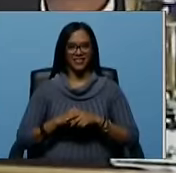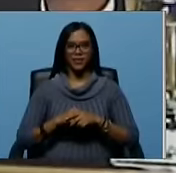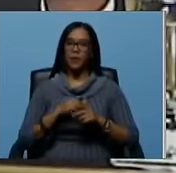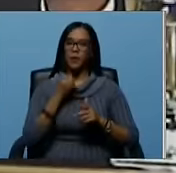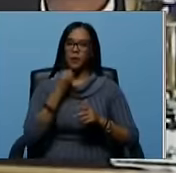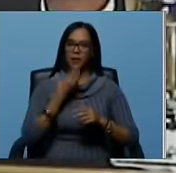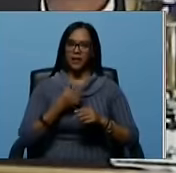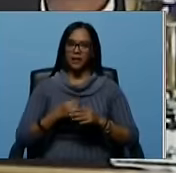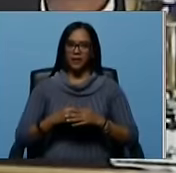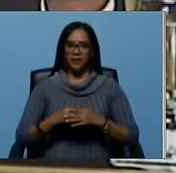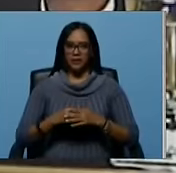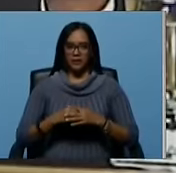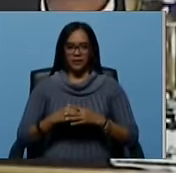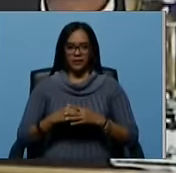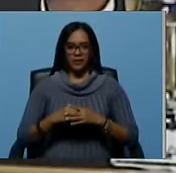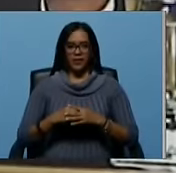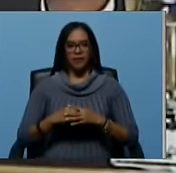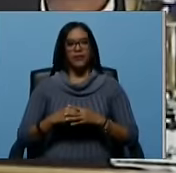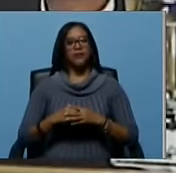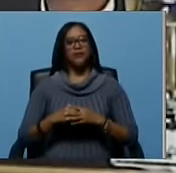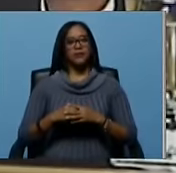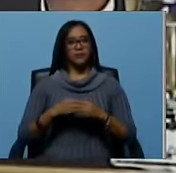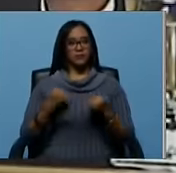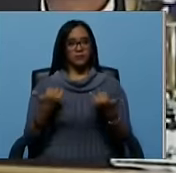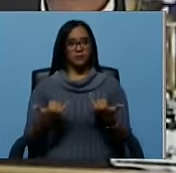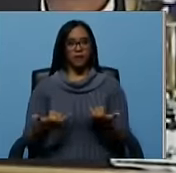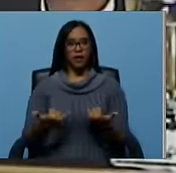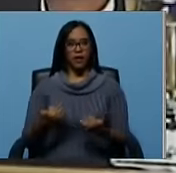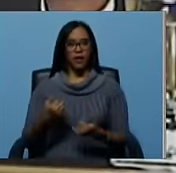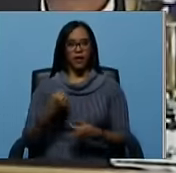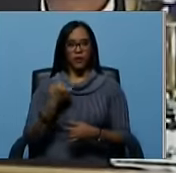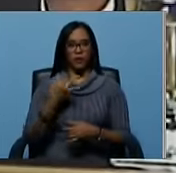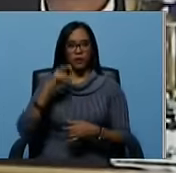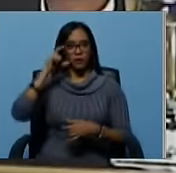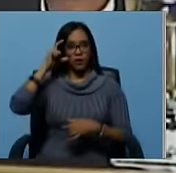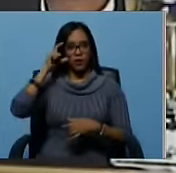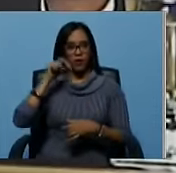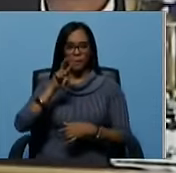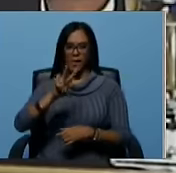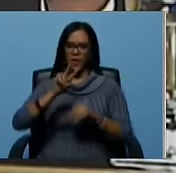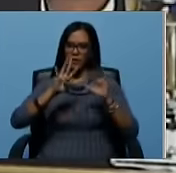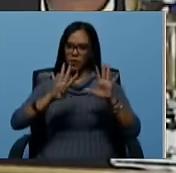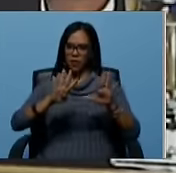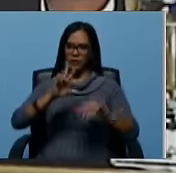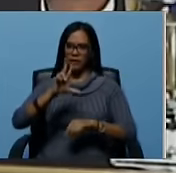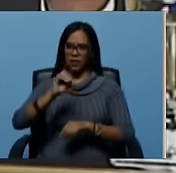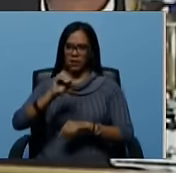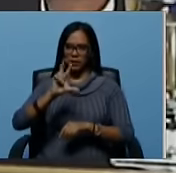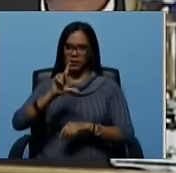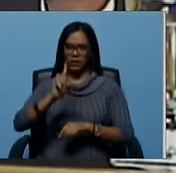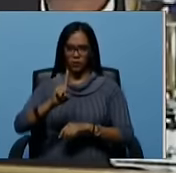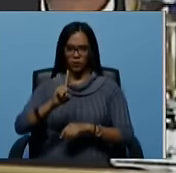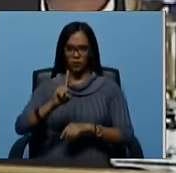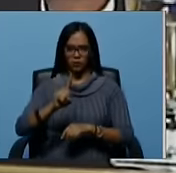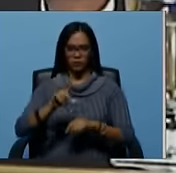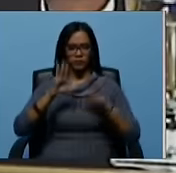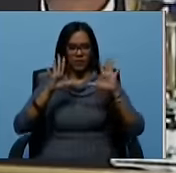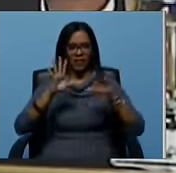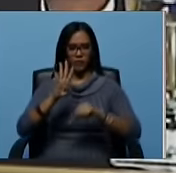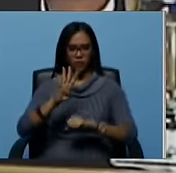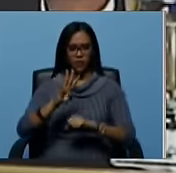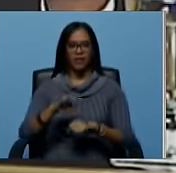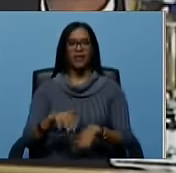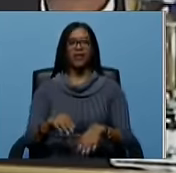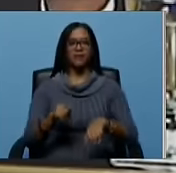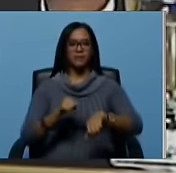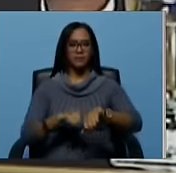Bueno, ya cuántos días, 4 de, pues, 29, 30, 31. 14, 17 días de